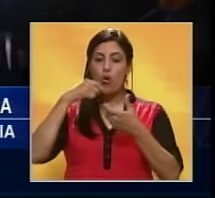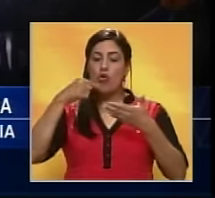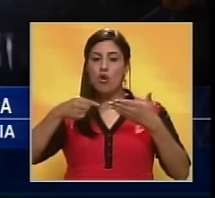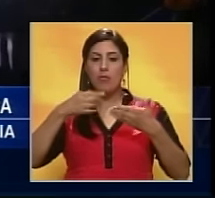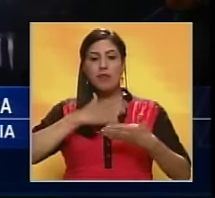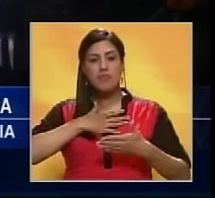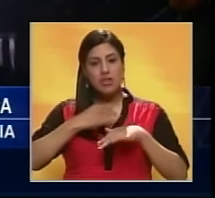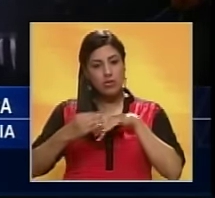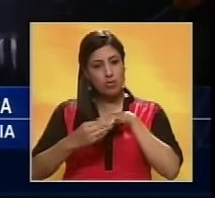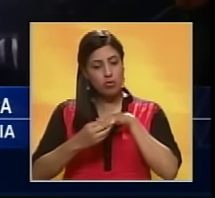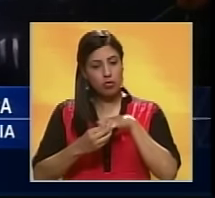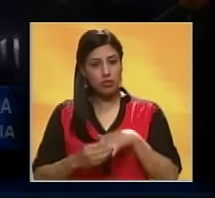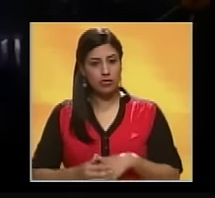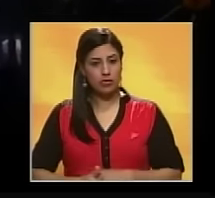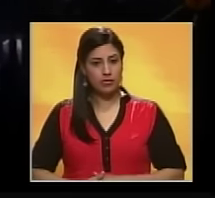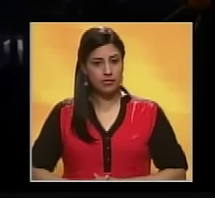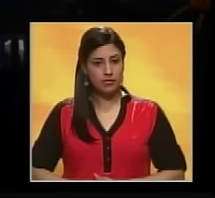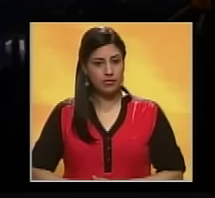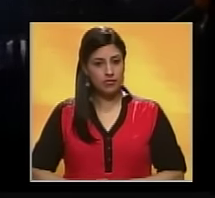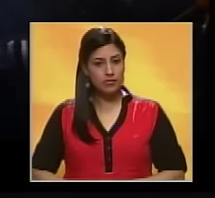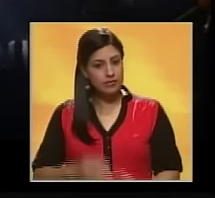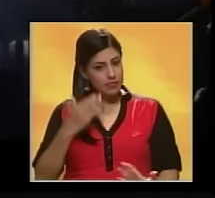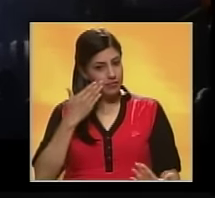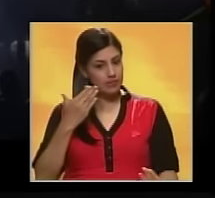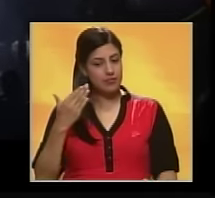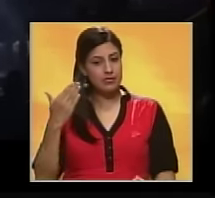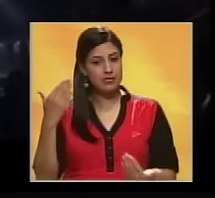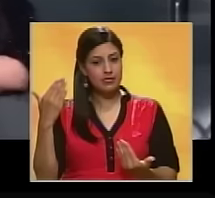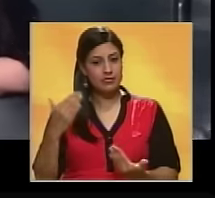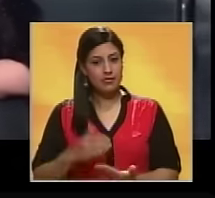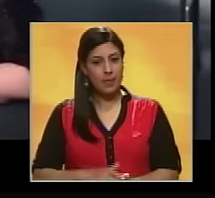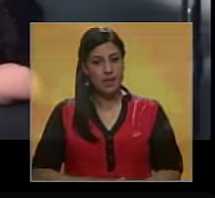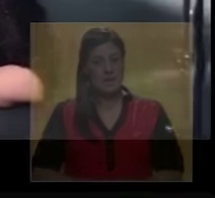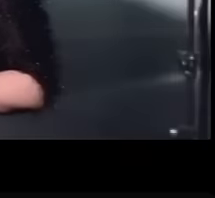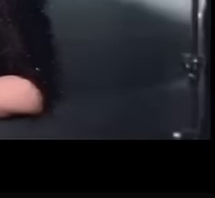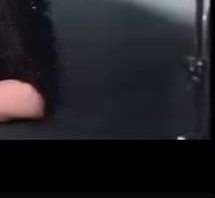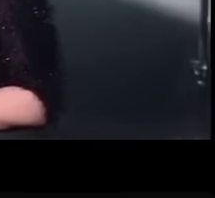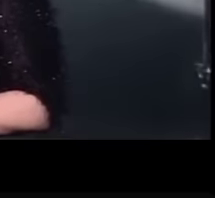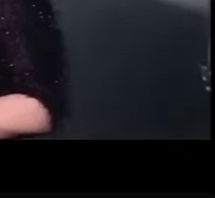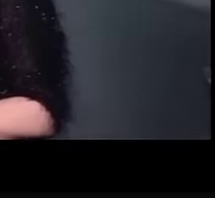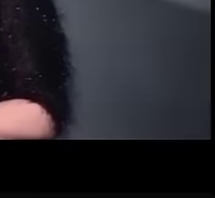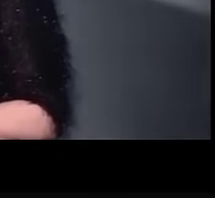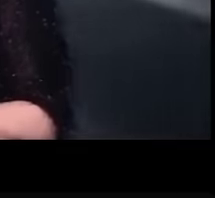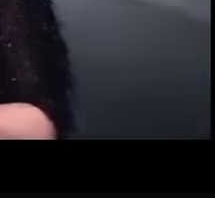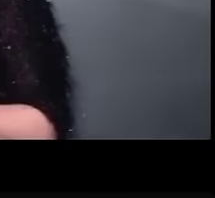diciendo "mi marido".